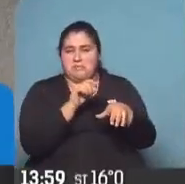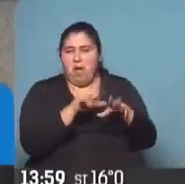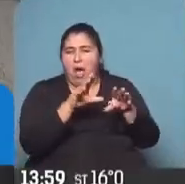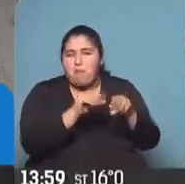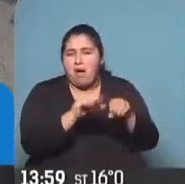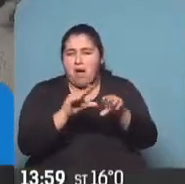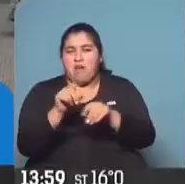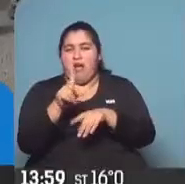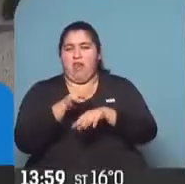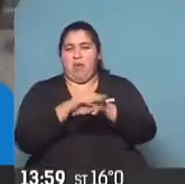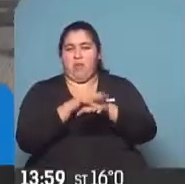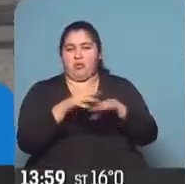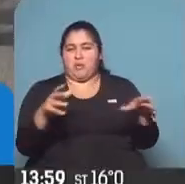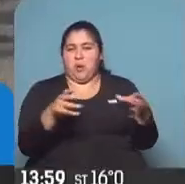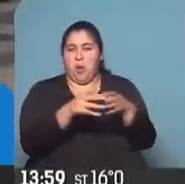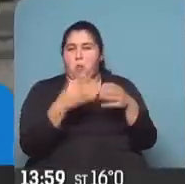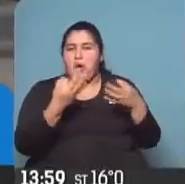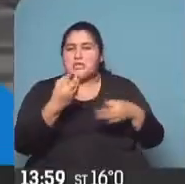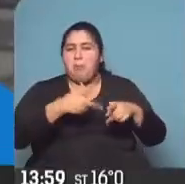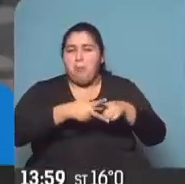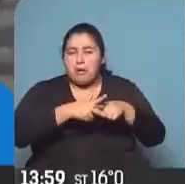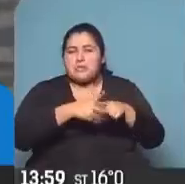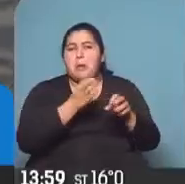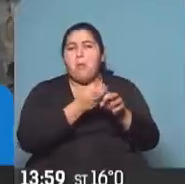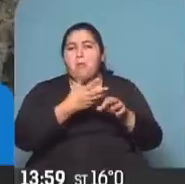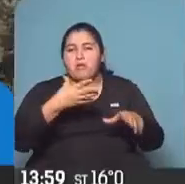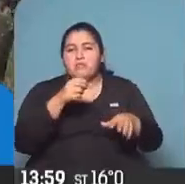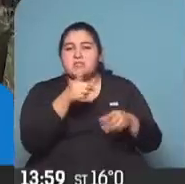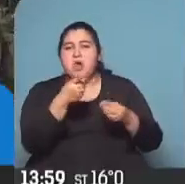personal policial a boca